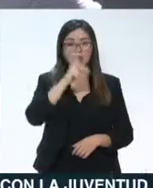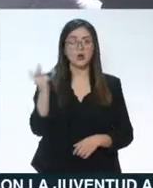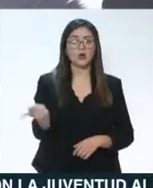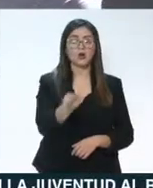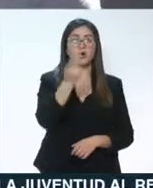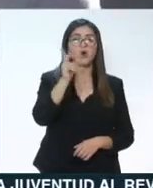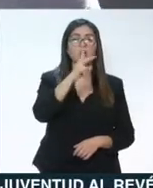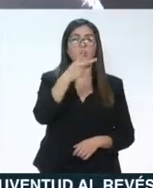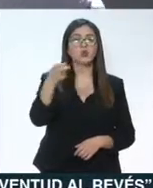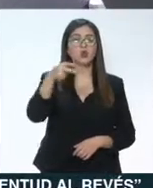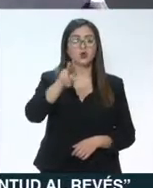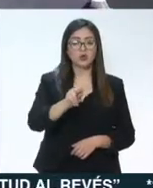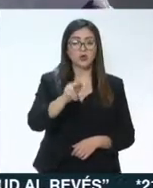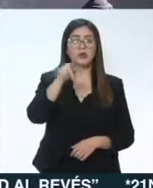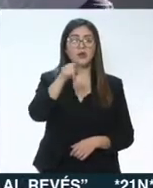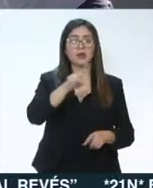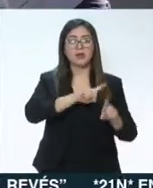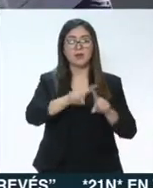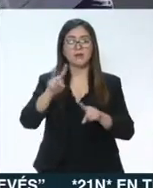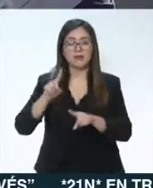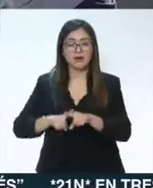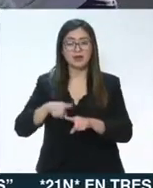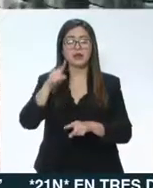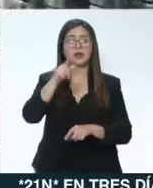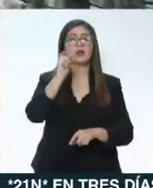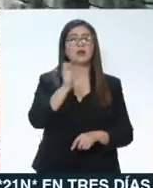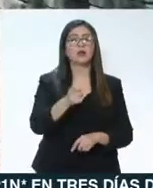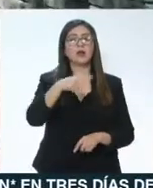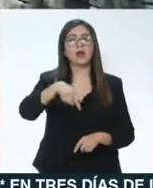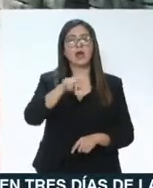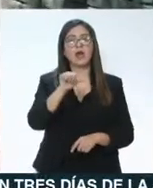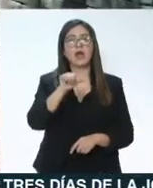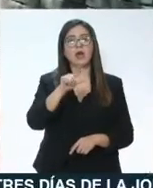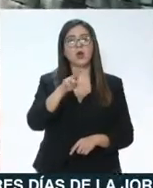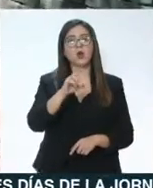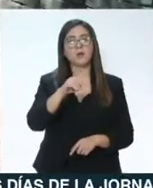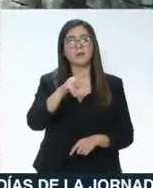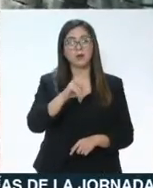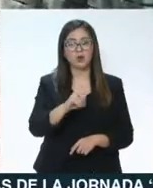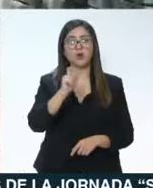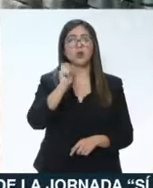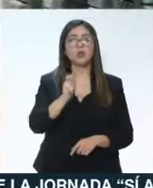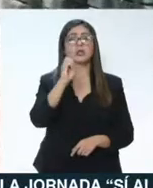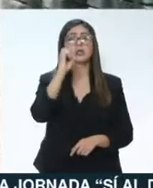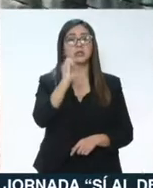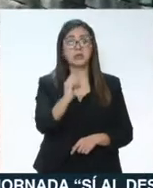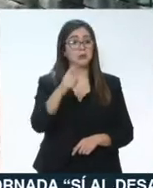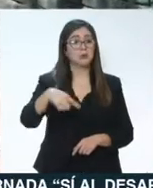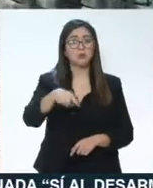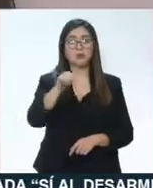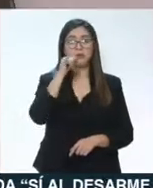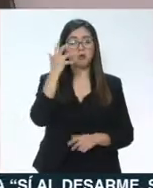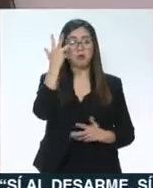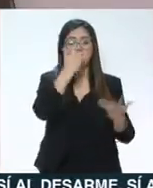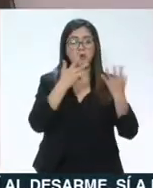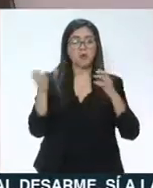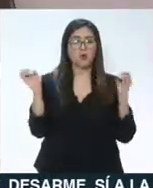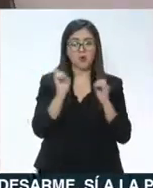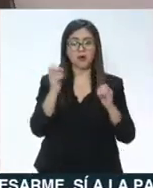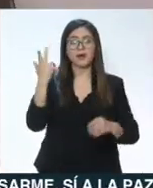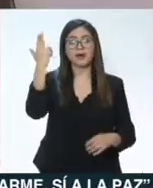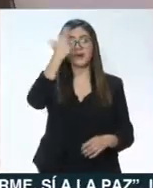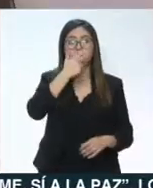280 operadores con 91 aplicaciones de alcoholímetro, dando como resultado 0 positivos de alcoholemia. Se